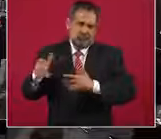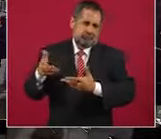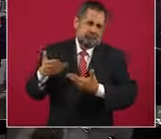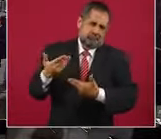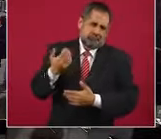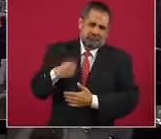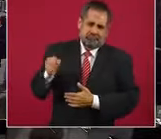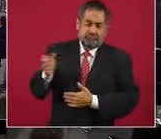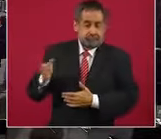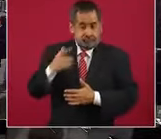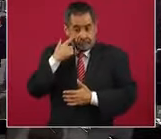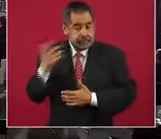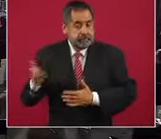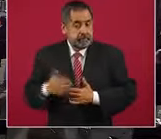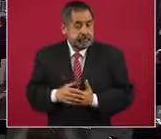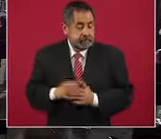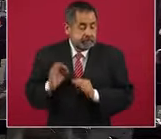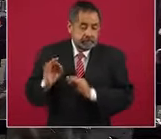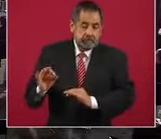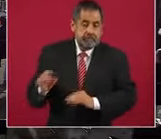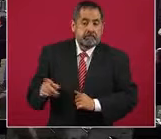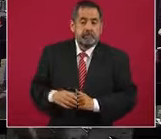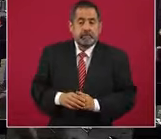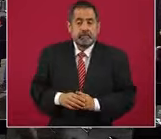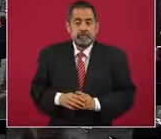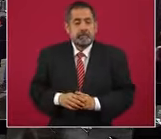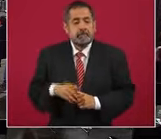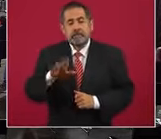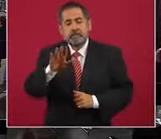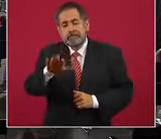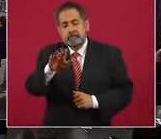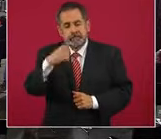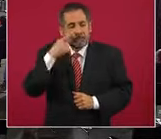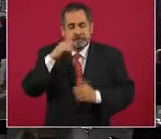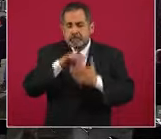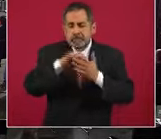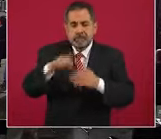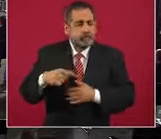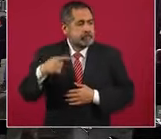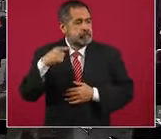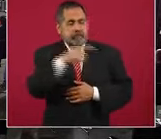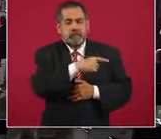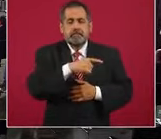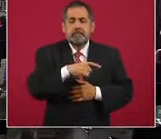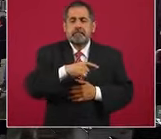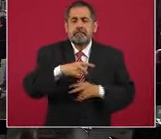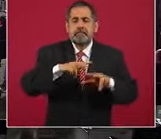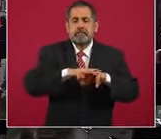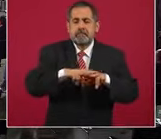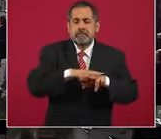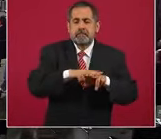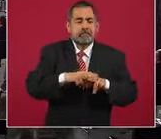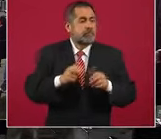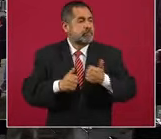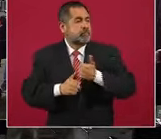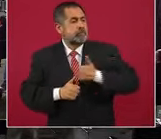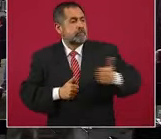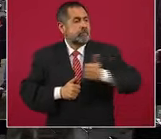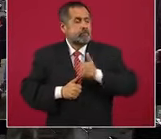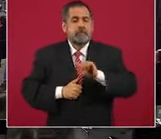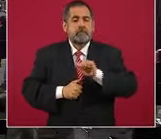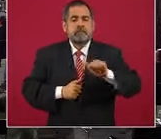Miren el mal ejemplo de la construcción del tren Toluca, Ciudad de